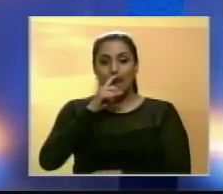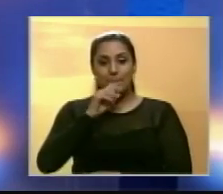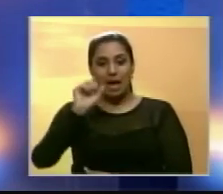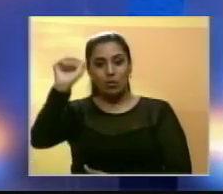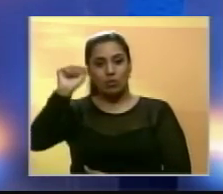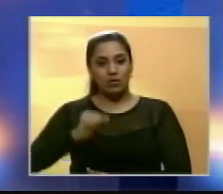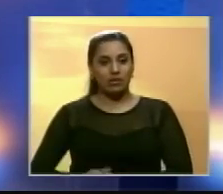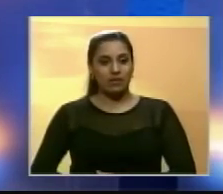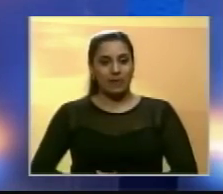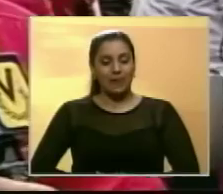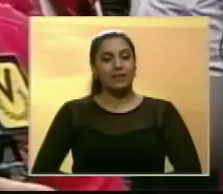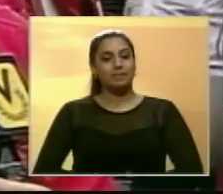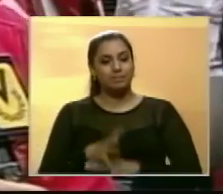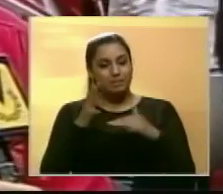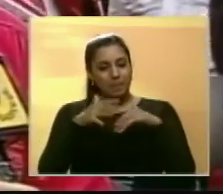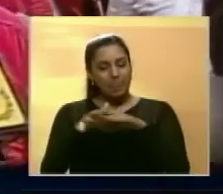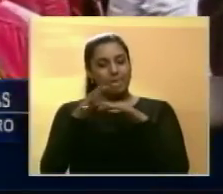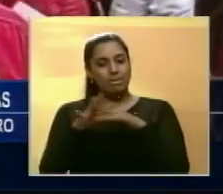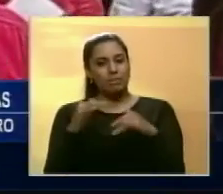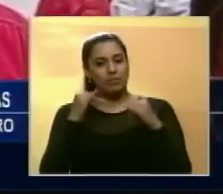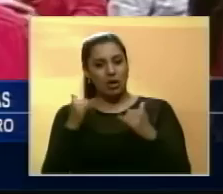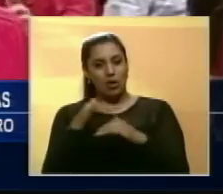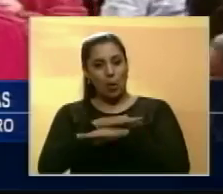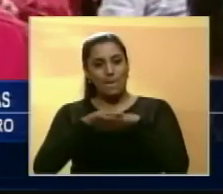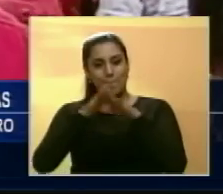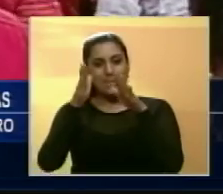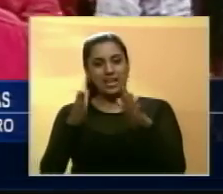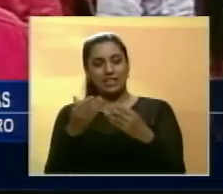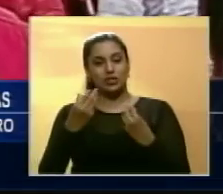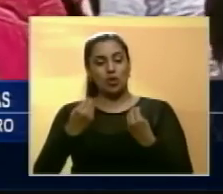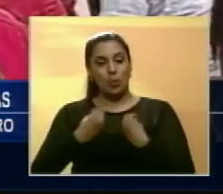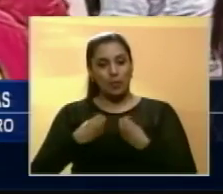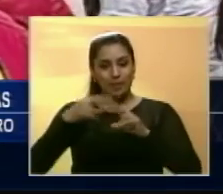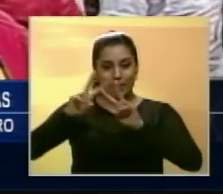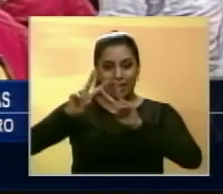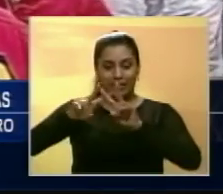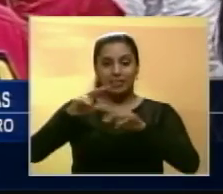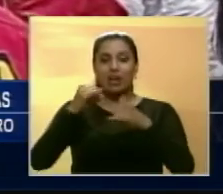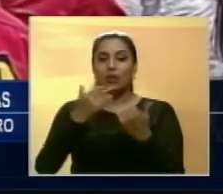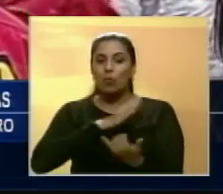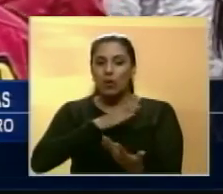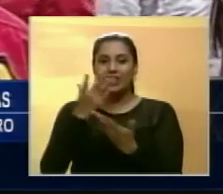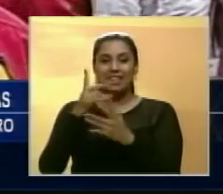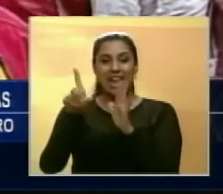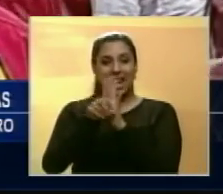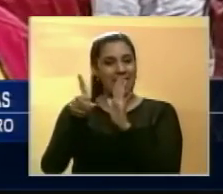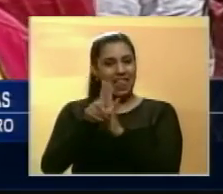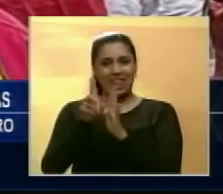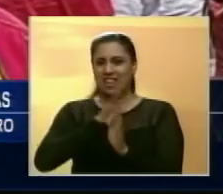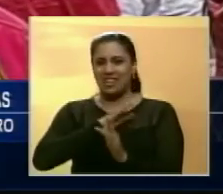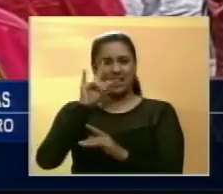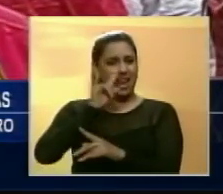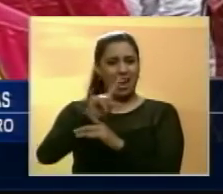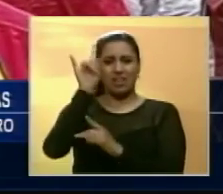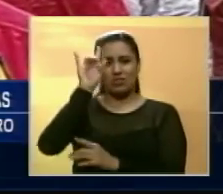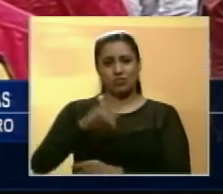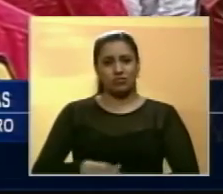Nicolás Maduro. La marcha es encabezada por el ministro para la Vivienda, Manuel Quevedo, quien aseguró que la ley es un